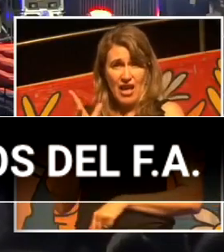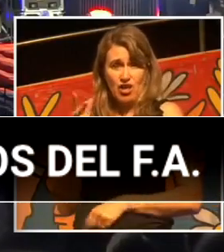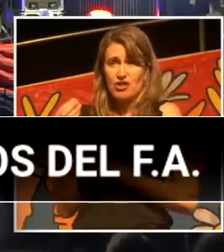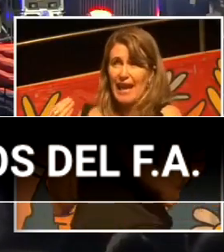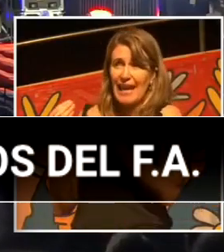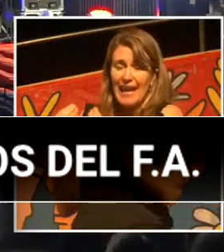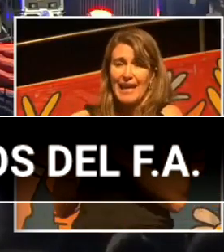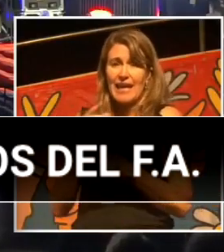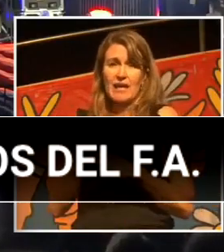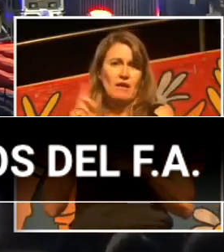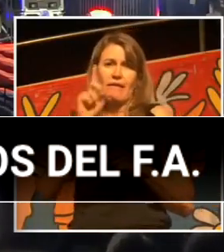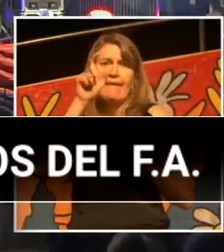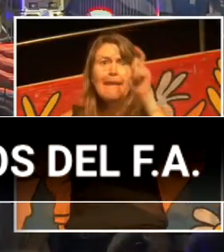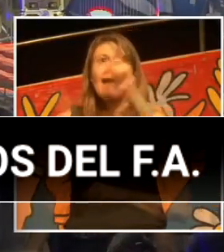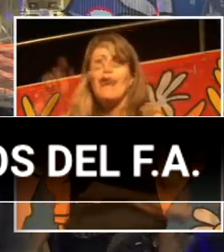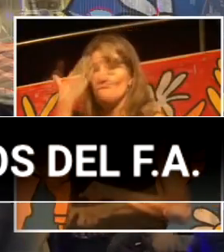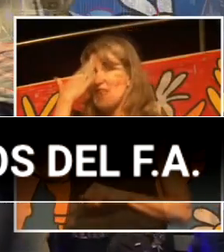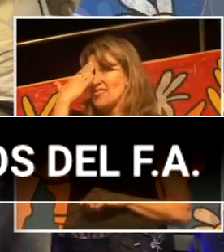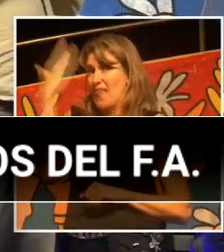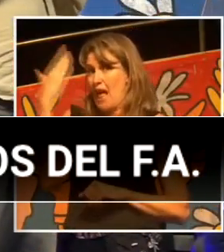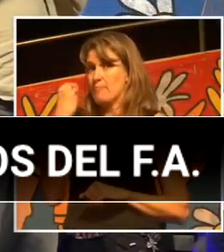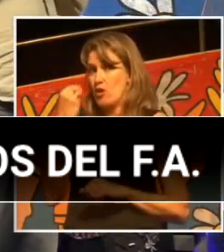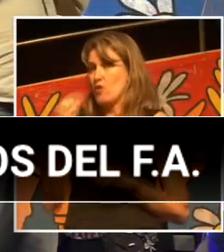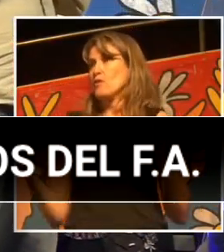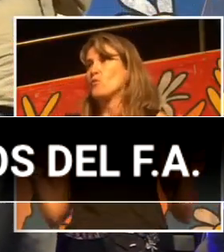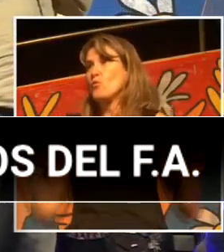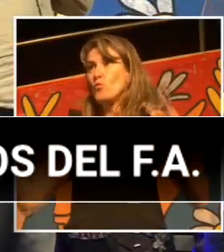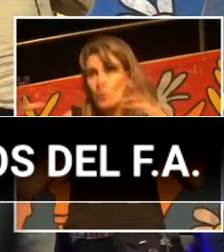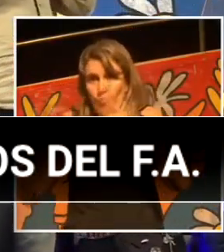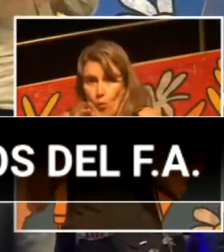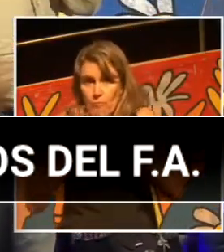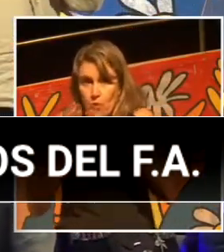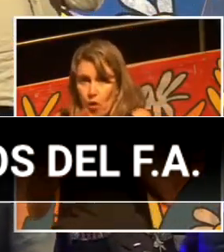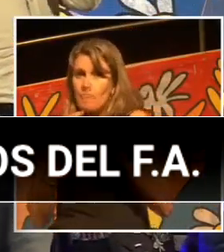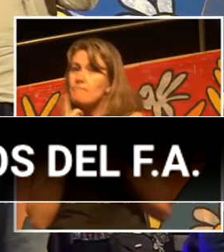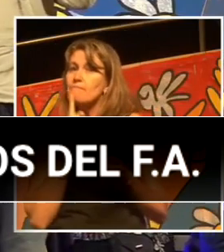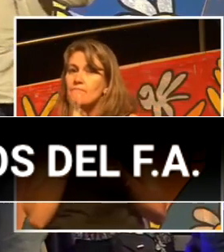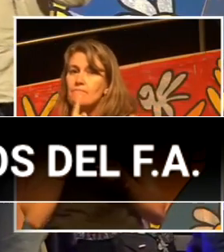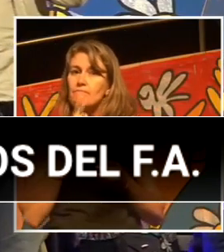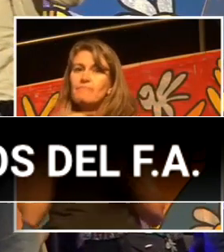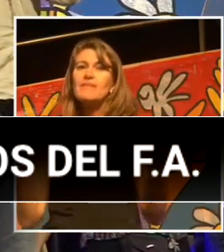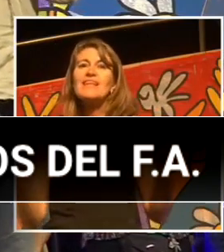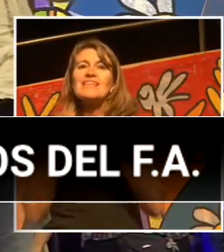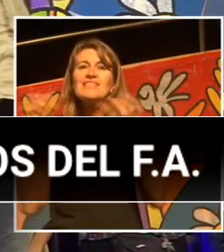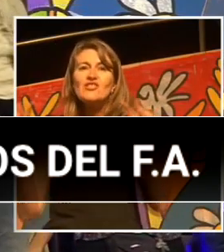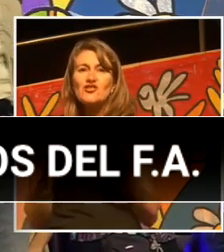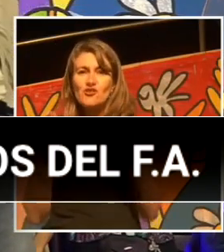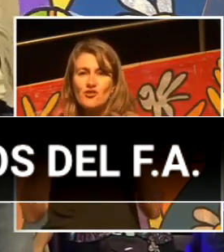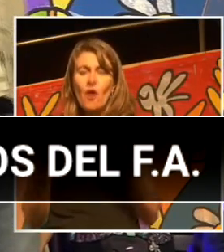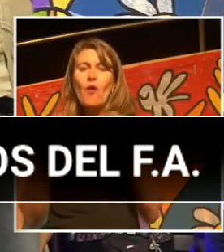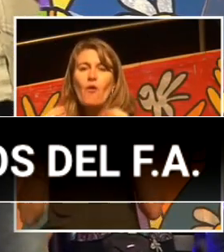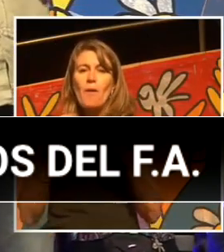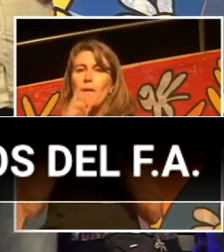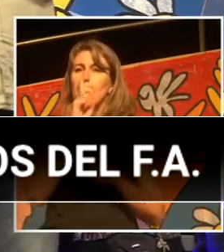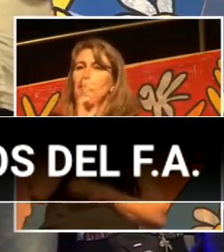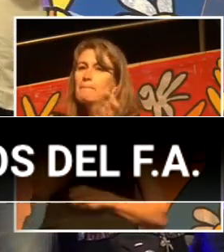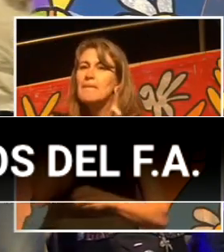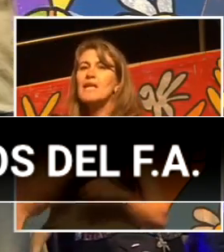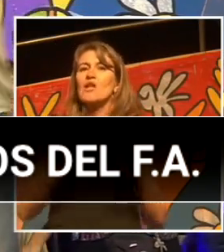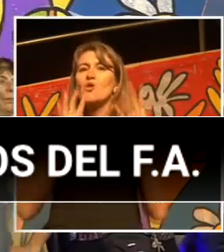gira al frente amplio se va porque la gente lo saca hay una fuerza política que se construyó en el